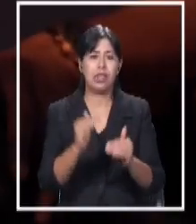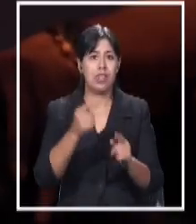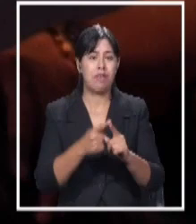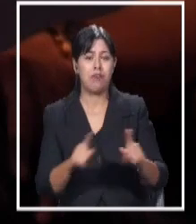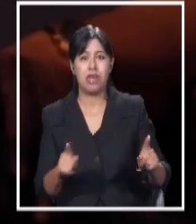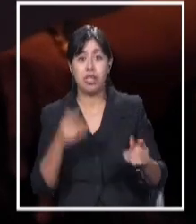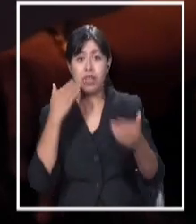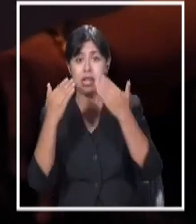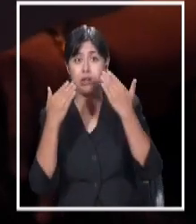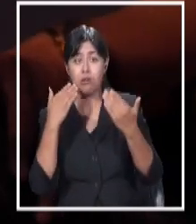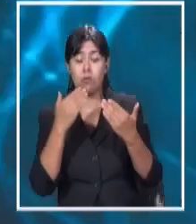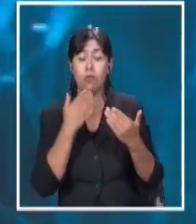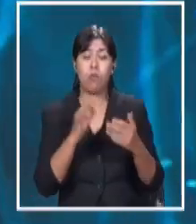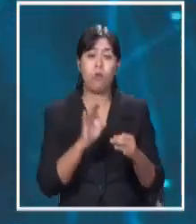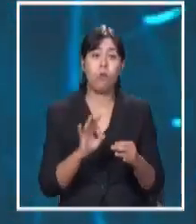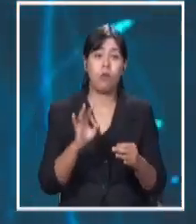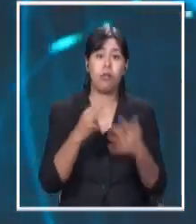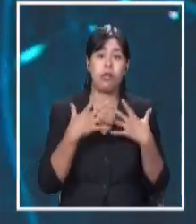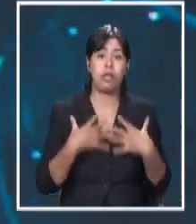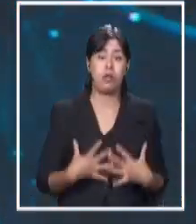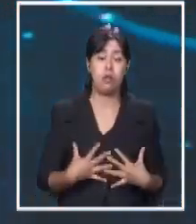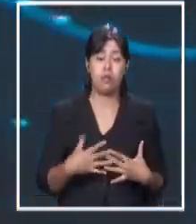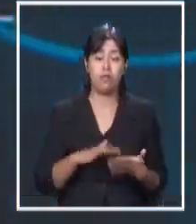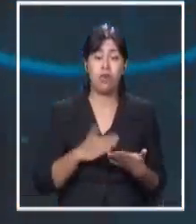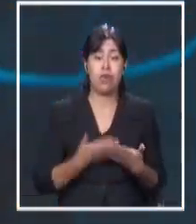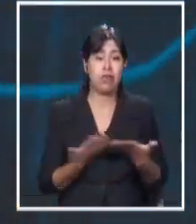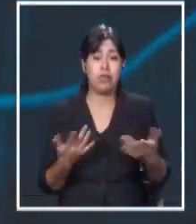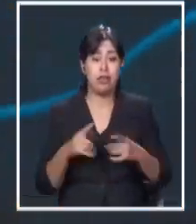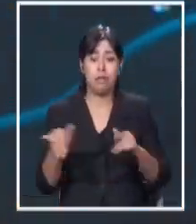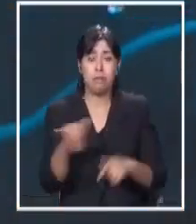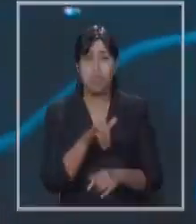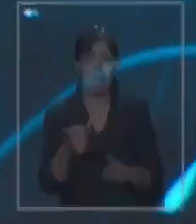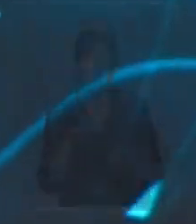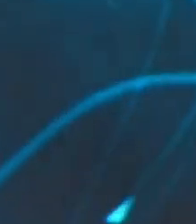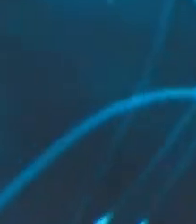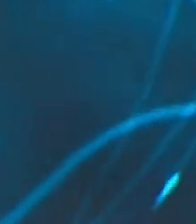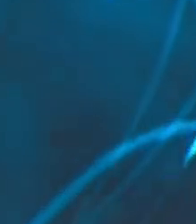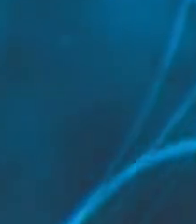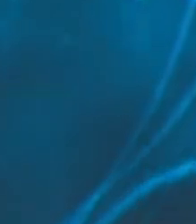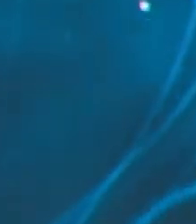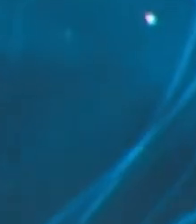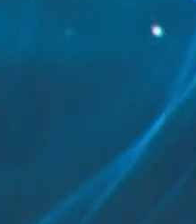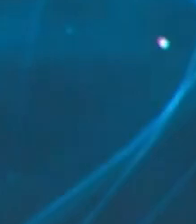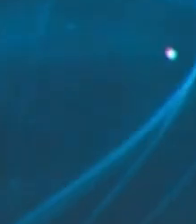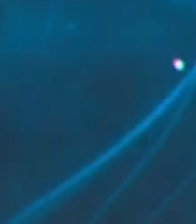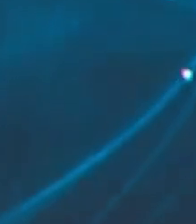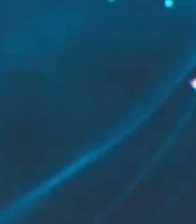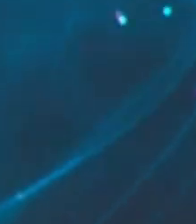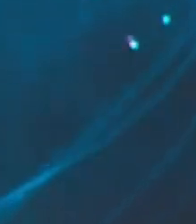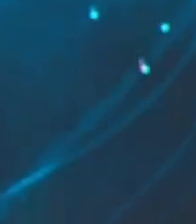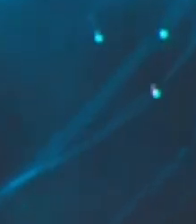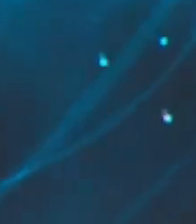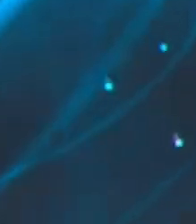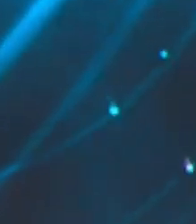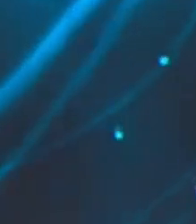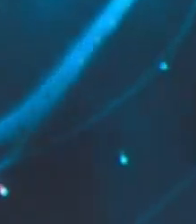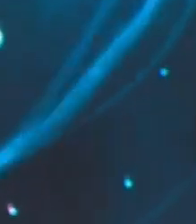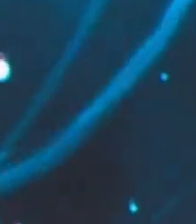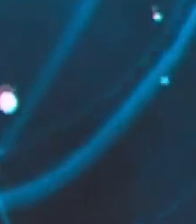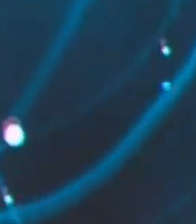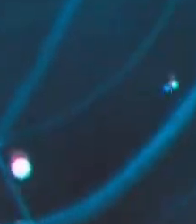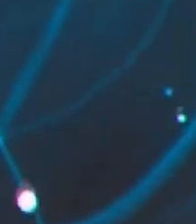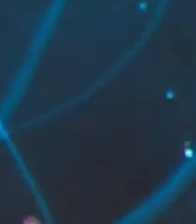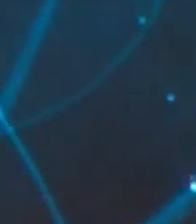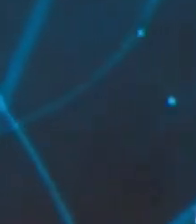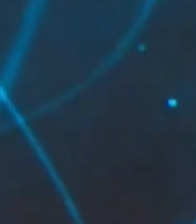la salud mental y la salud física. ¿Sí? Eso es quizá una idea también que viene de esta idea de que las enfermedades mentales son más psicológicas y las